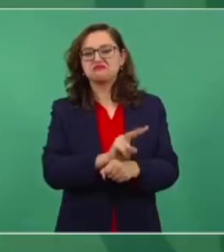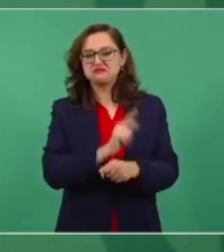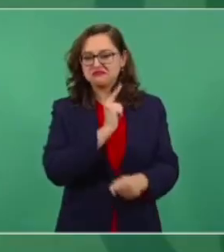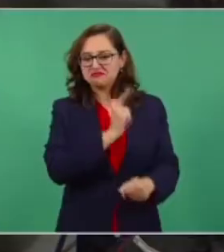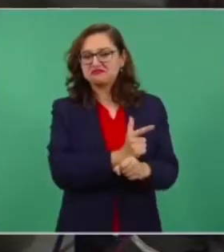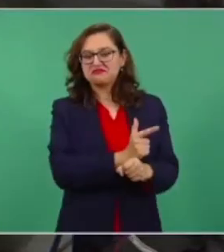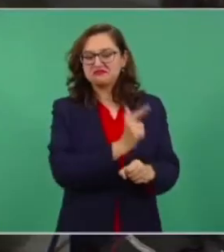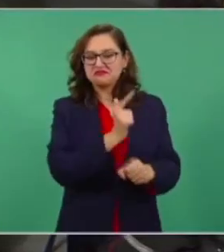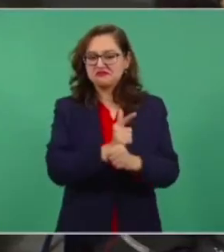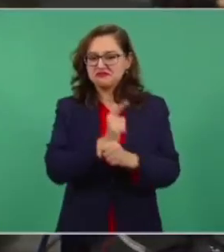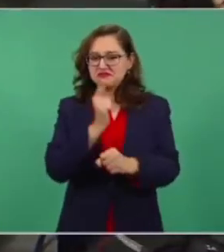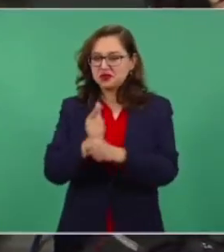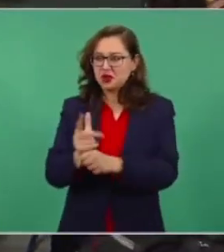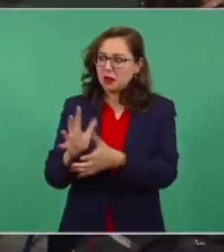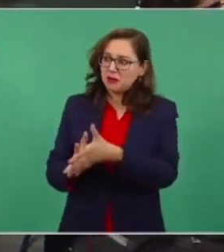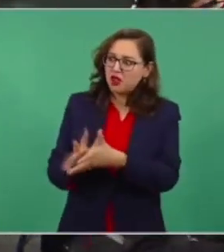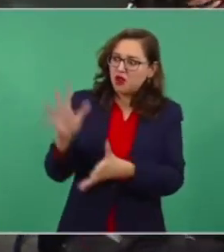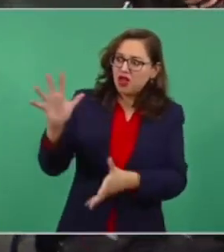esté tan despierto,